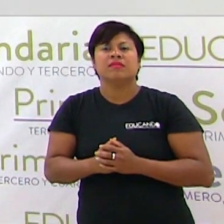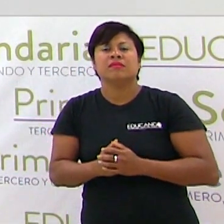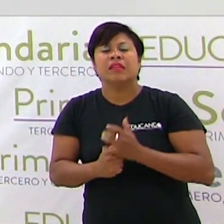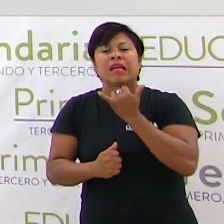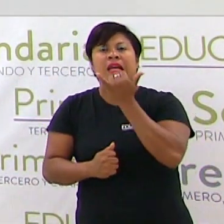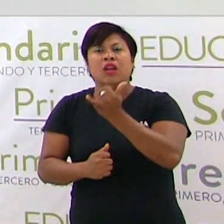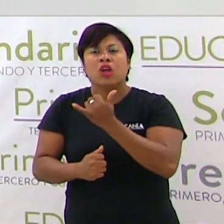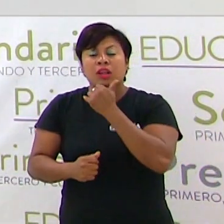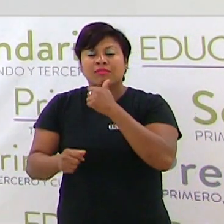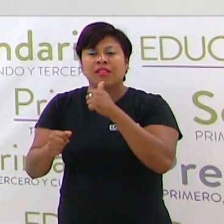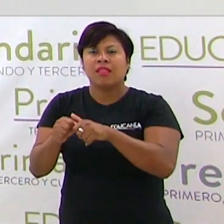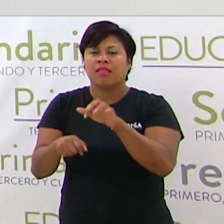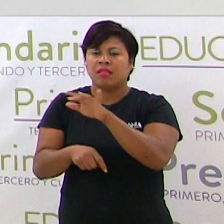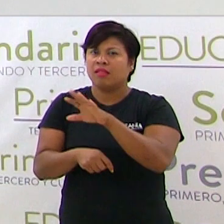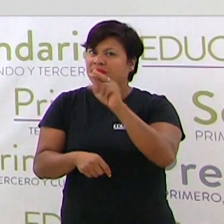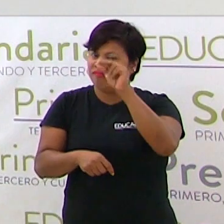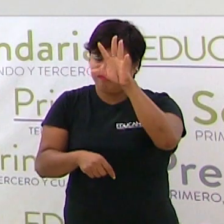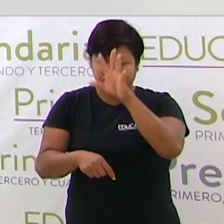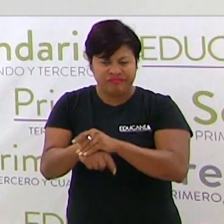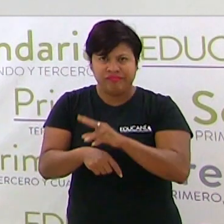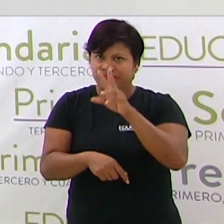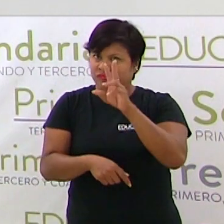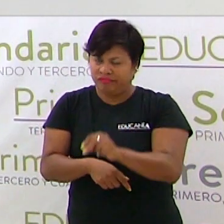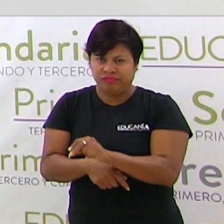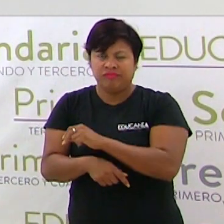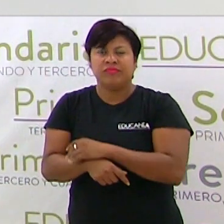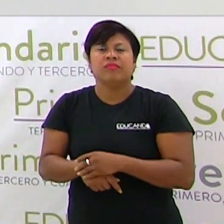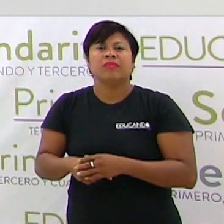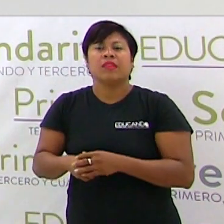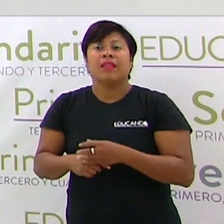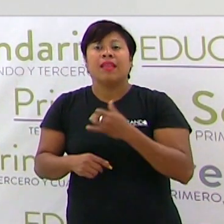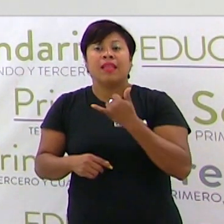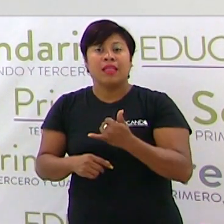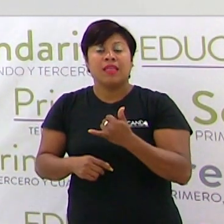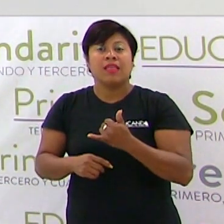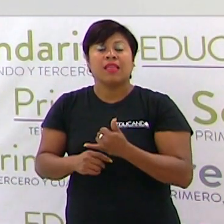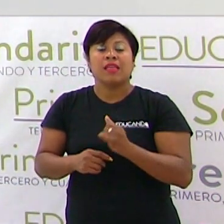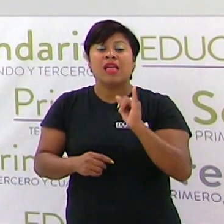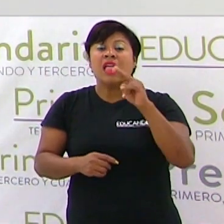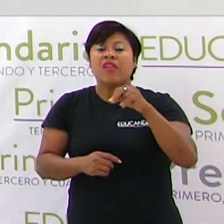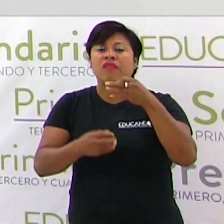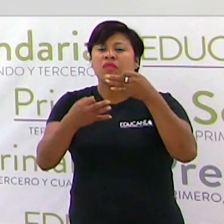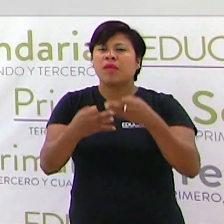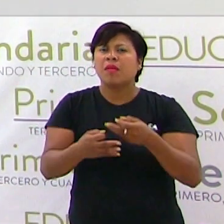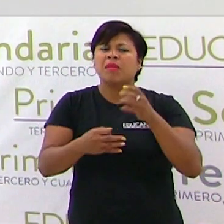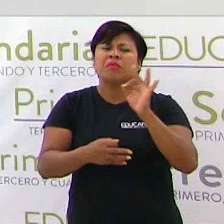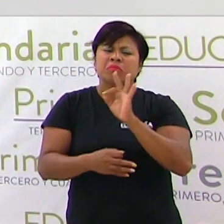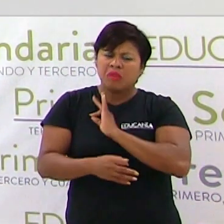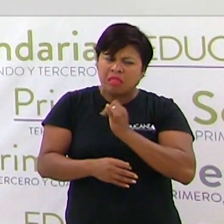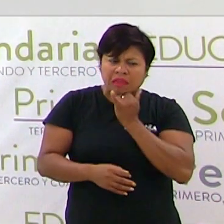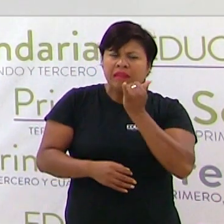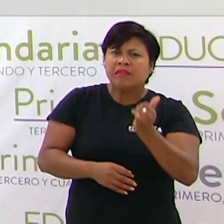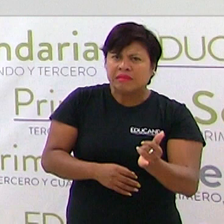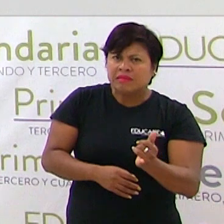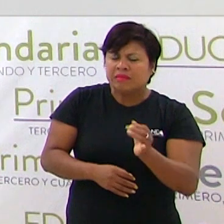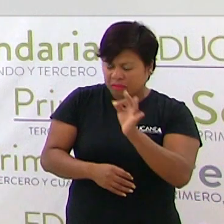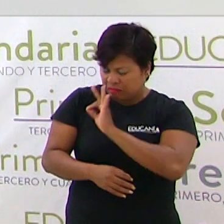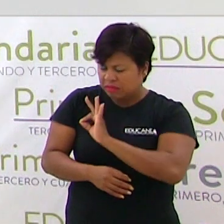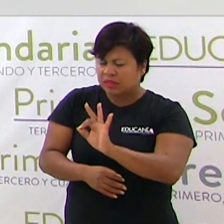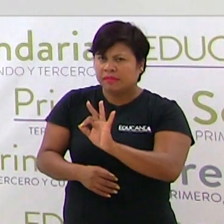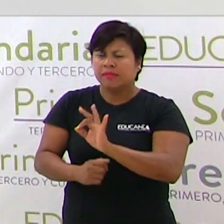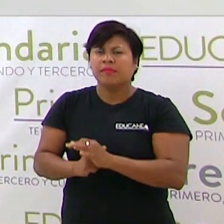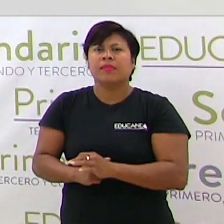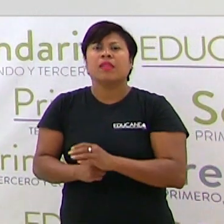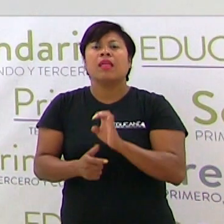errores de ortografía, no están permitidos para nada. En la informal tampoco, pero puede ser que se nos vaya un detalle por ahí, ¿verdad?